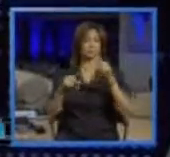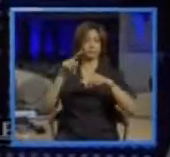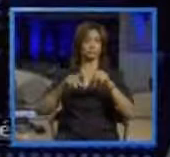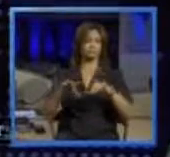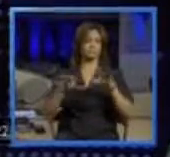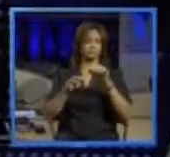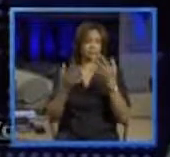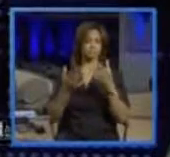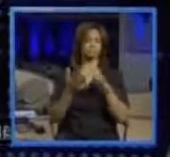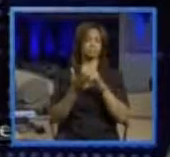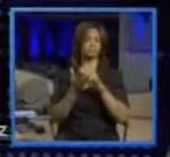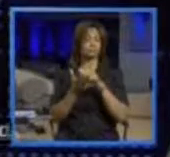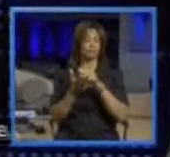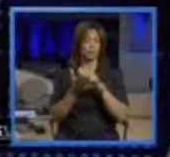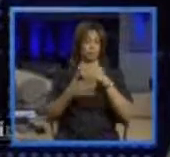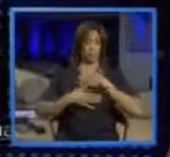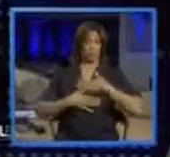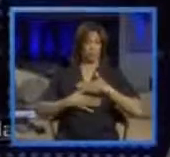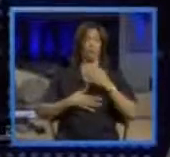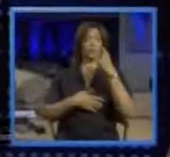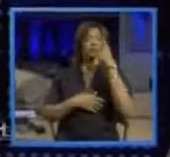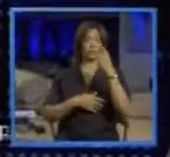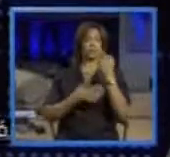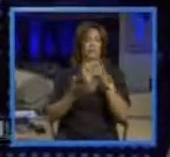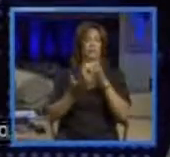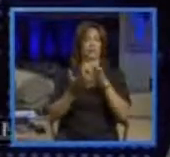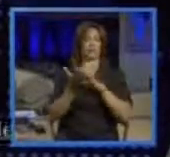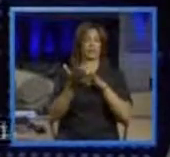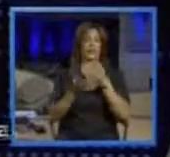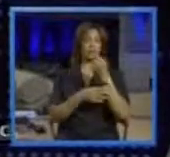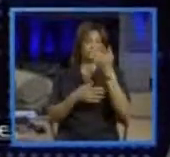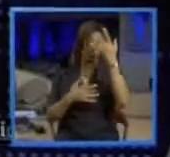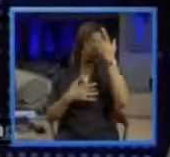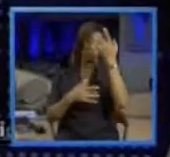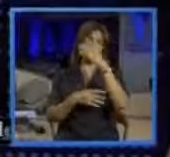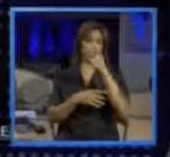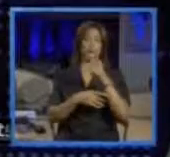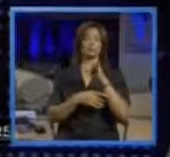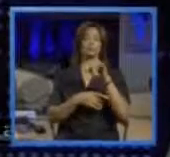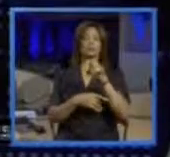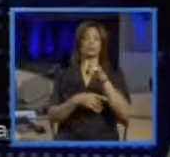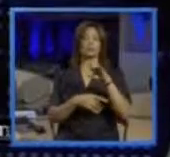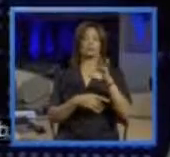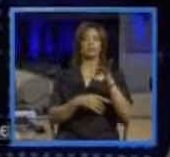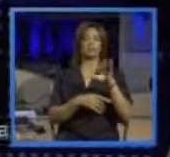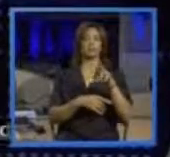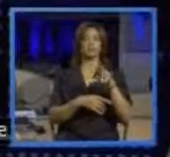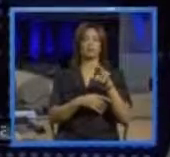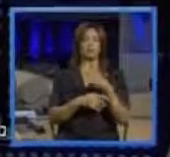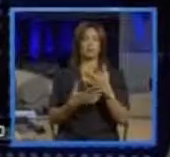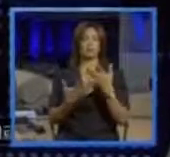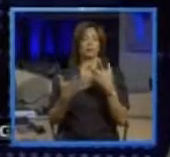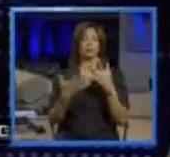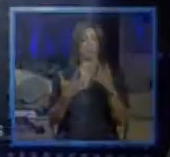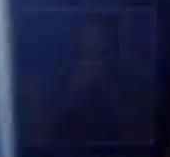con un sistema inmunitario debilitado debido a ciertos medicamentos o enfermedad soy Jennifer Peña nos lo encontramos en